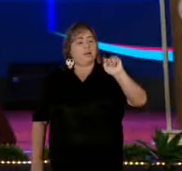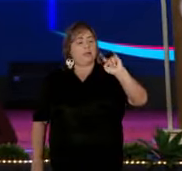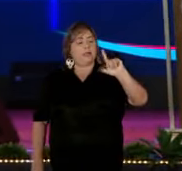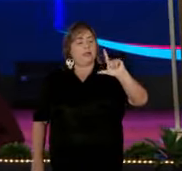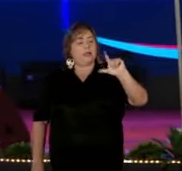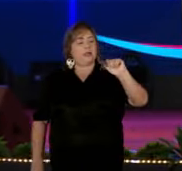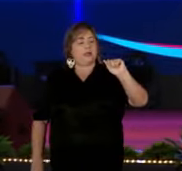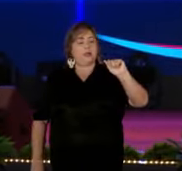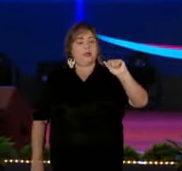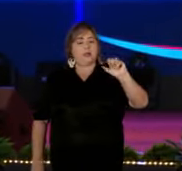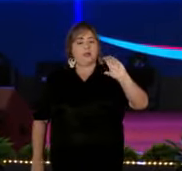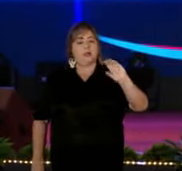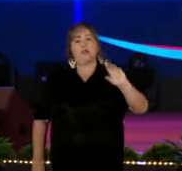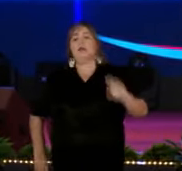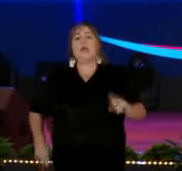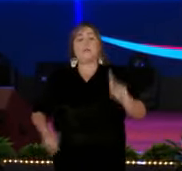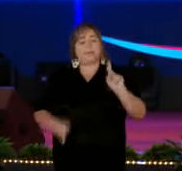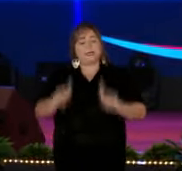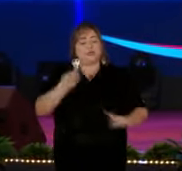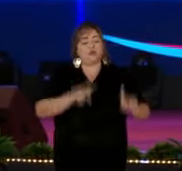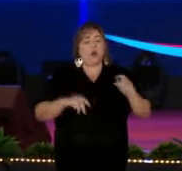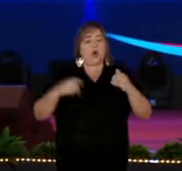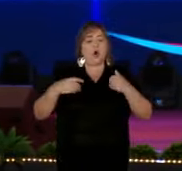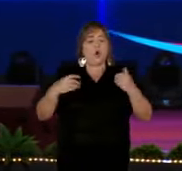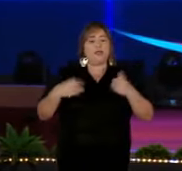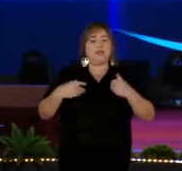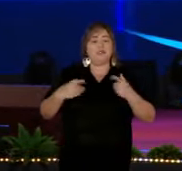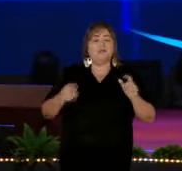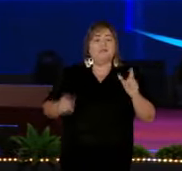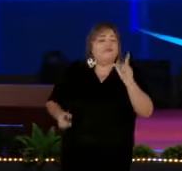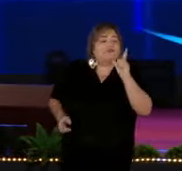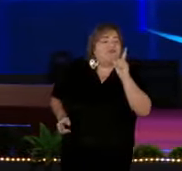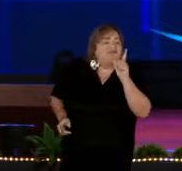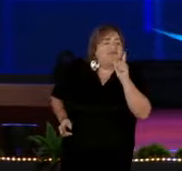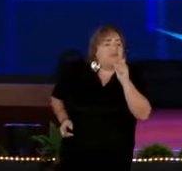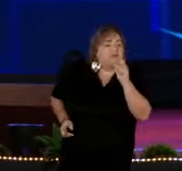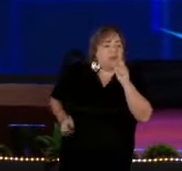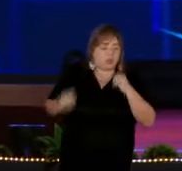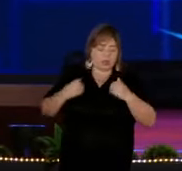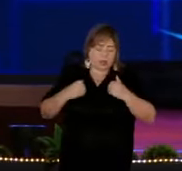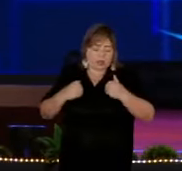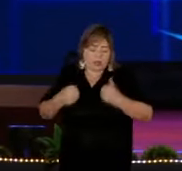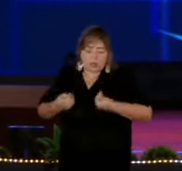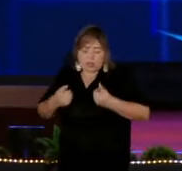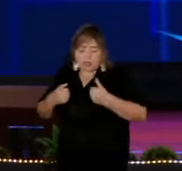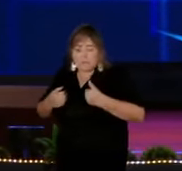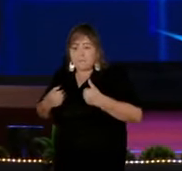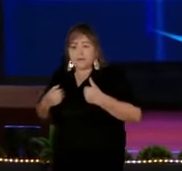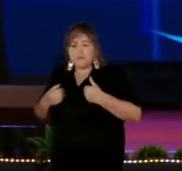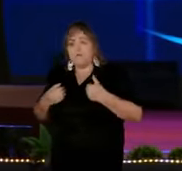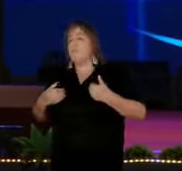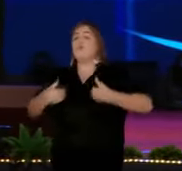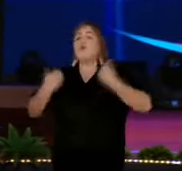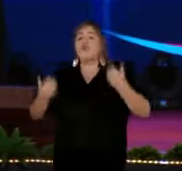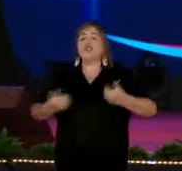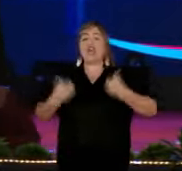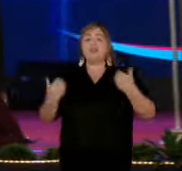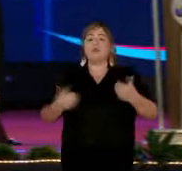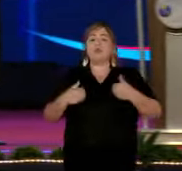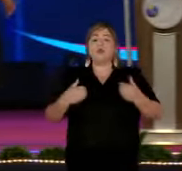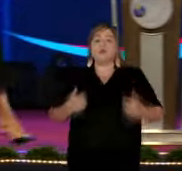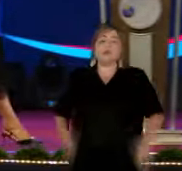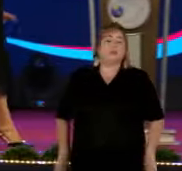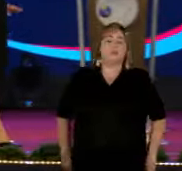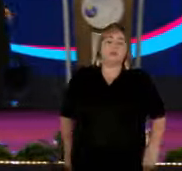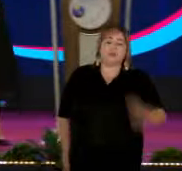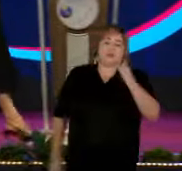los muchachos se fatigan y se cansan. En ese grupo, ¿cuánto están? Entre los muchachos. No se oyó